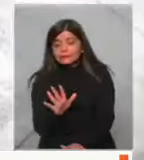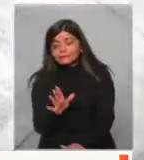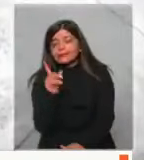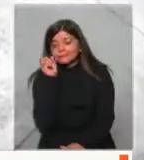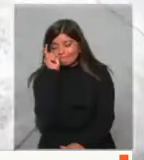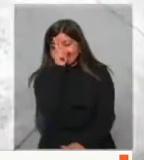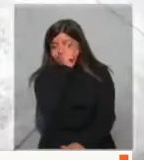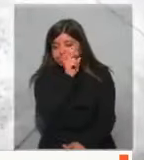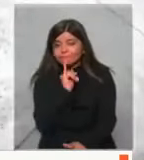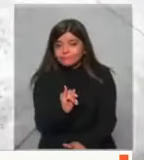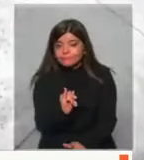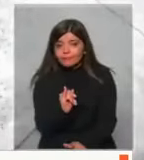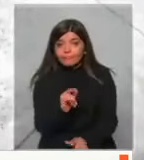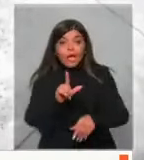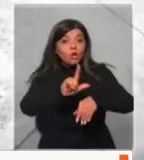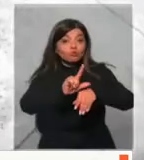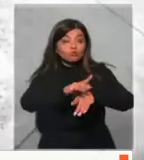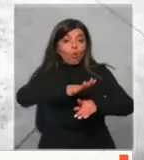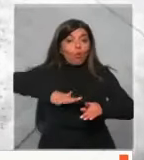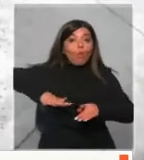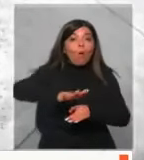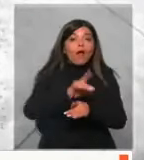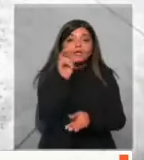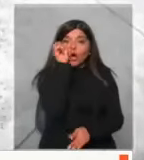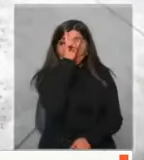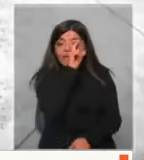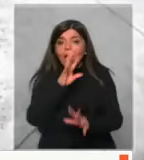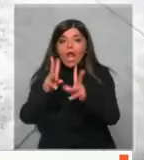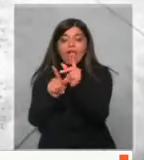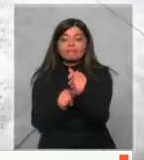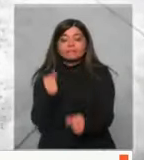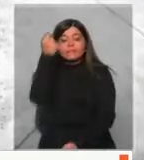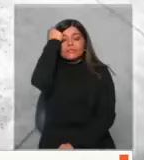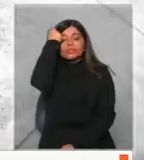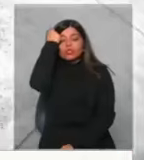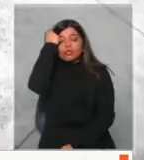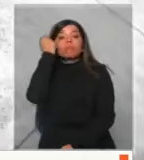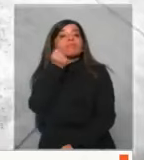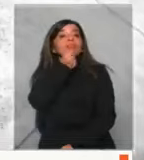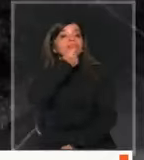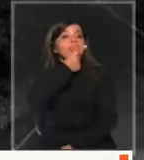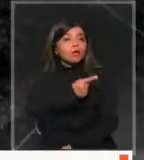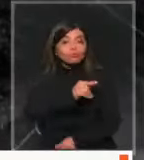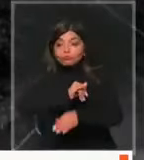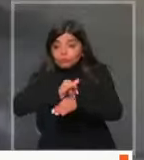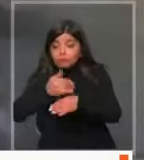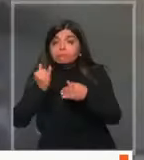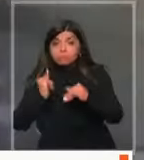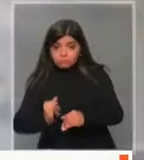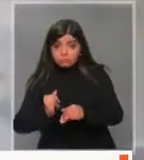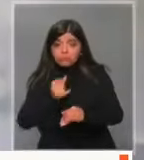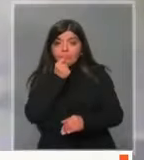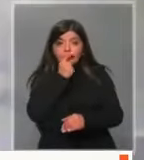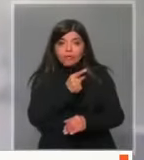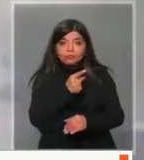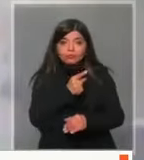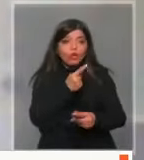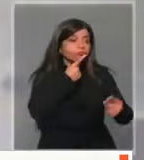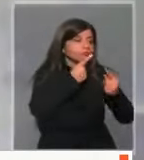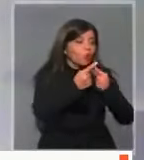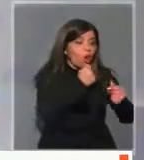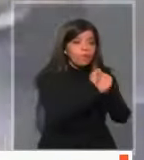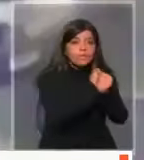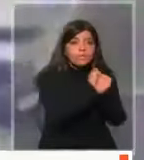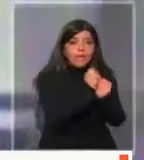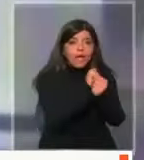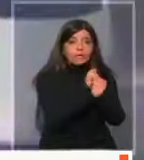complicado. En un sector complicado entonces, la familia en shock realizó la denuncia minutos después. Mientras hablaban con carabineros,